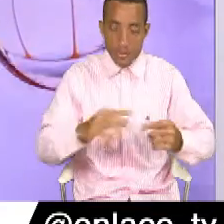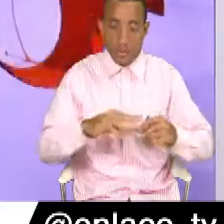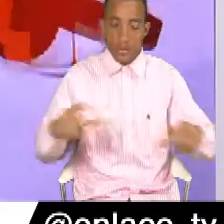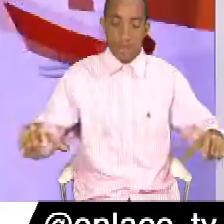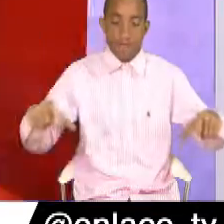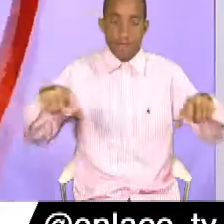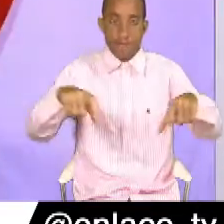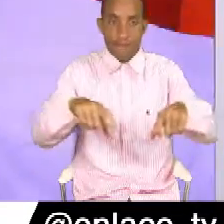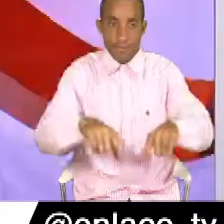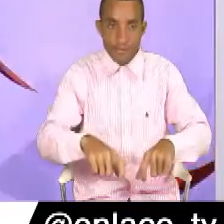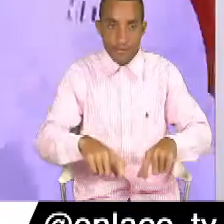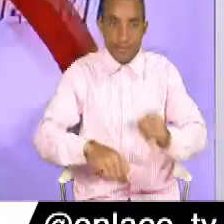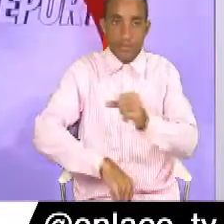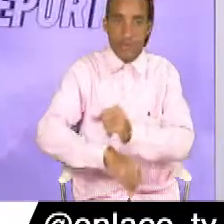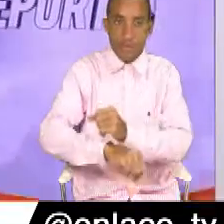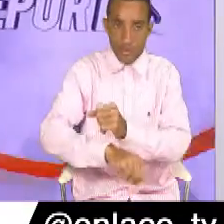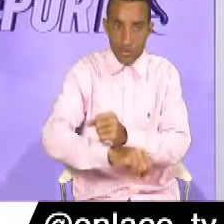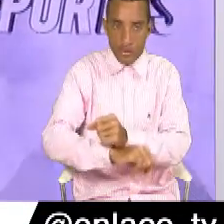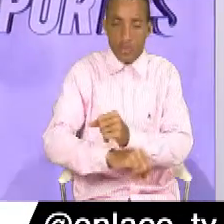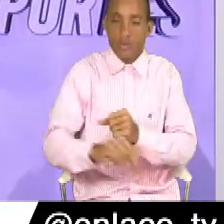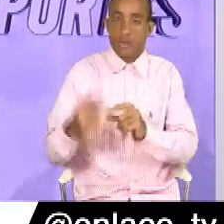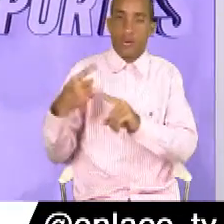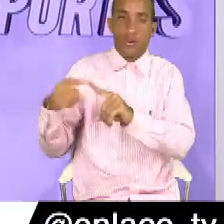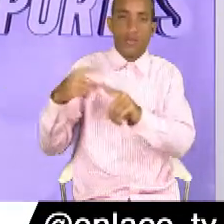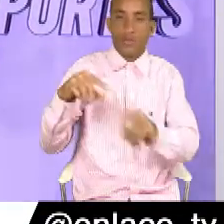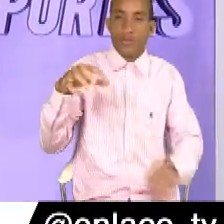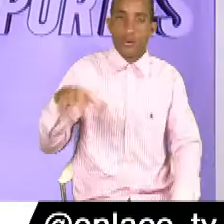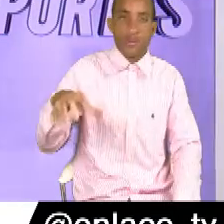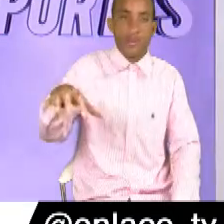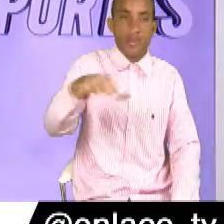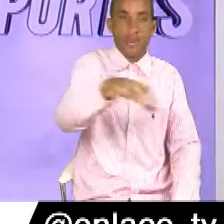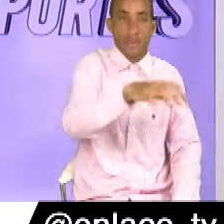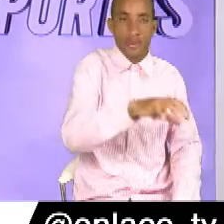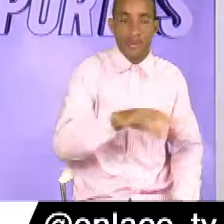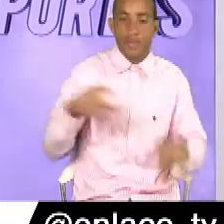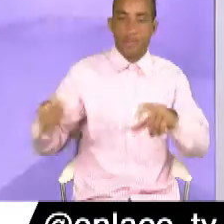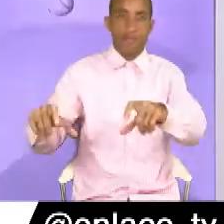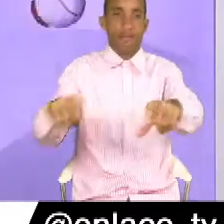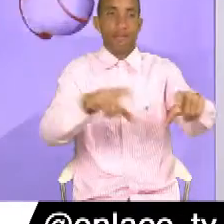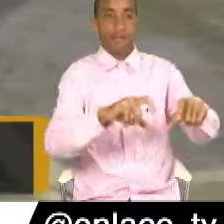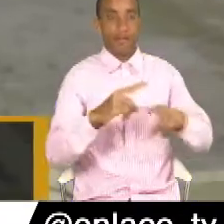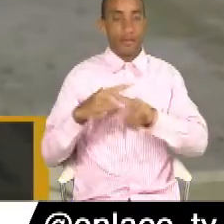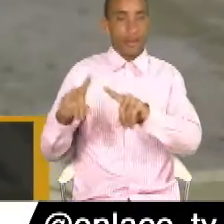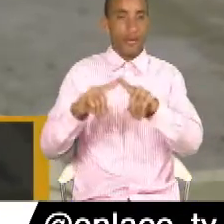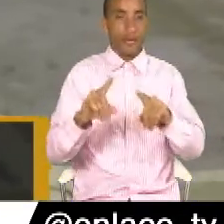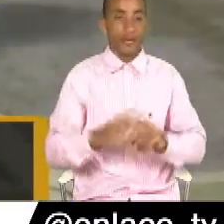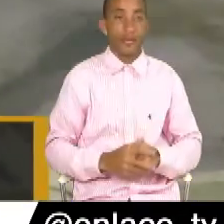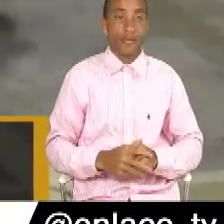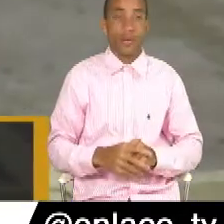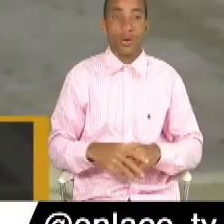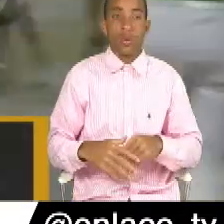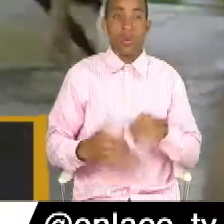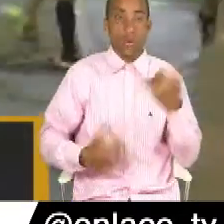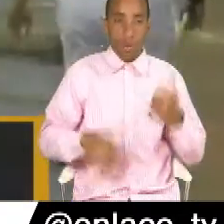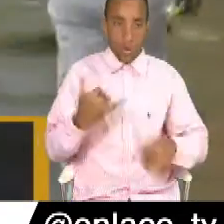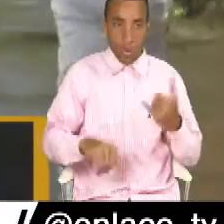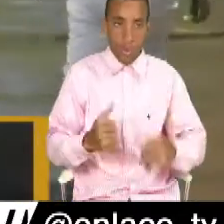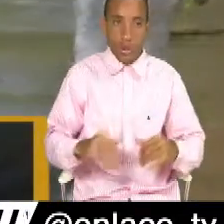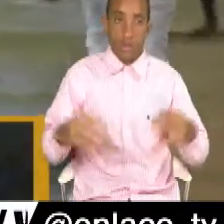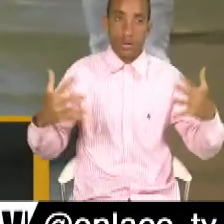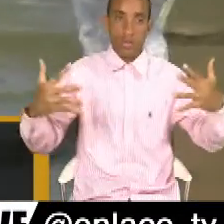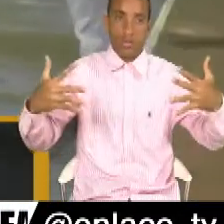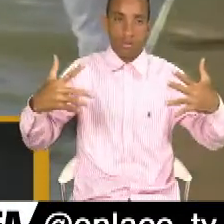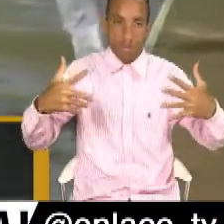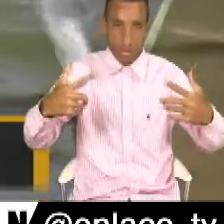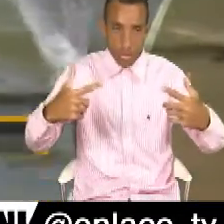que se realiza en los diferentes escenarios deportivos de Barranca Bermeja. Se juega la fase de ronda de eliminación directa